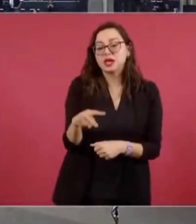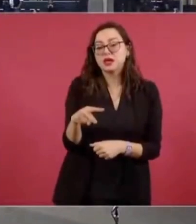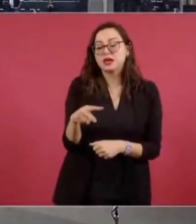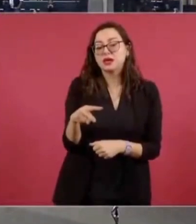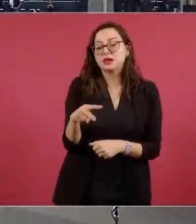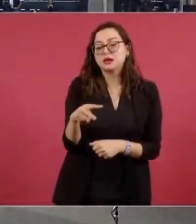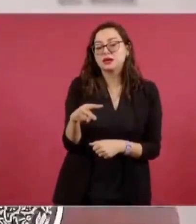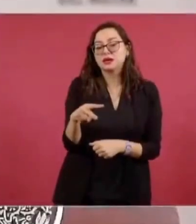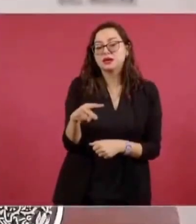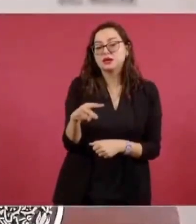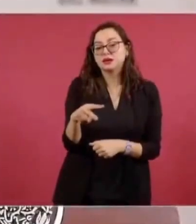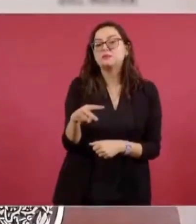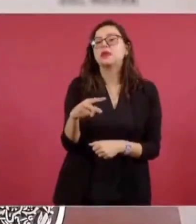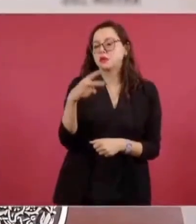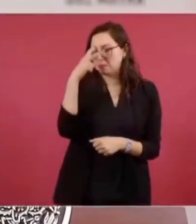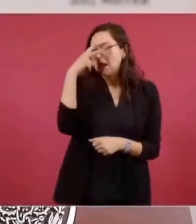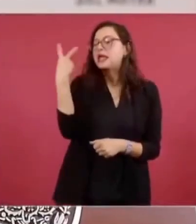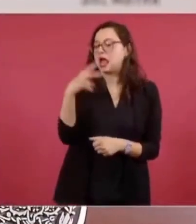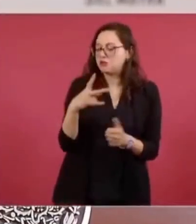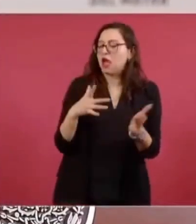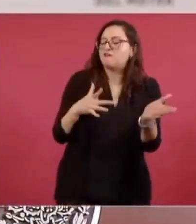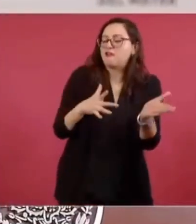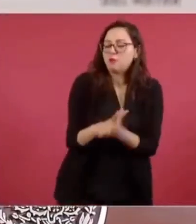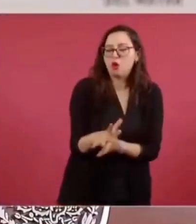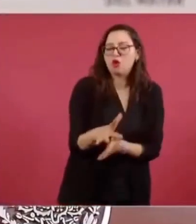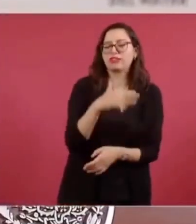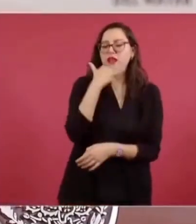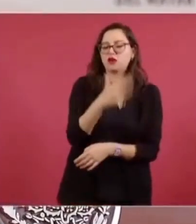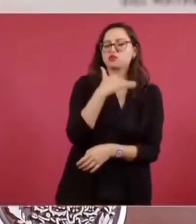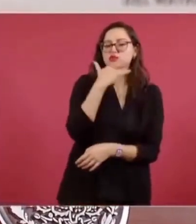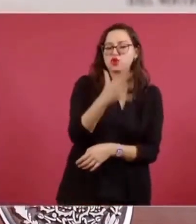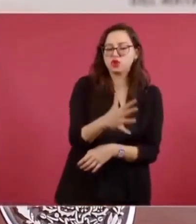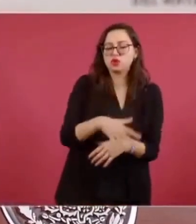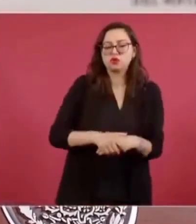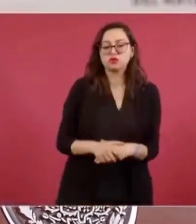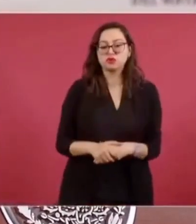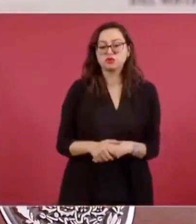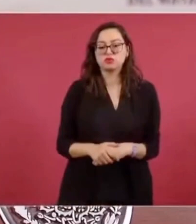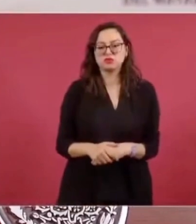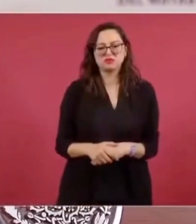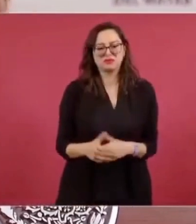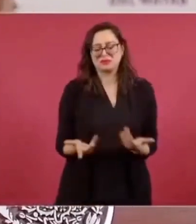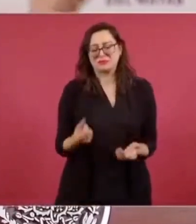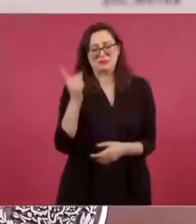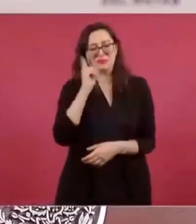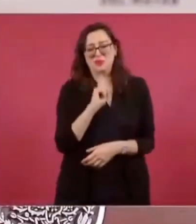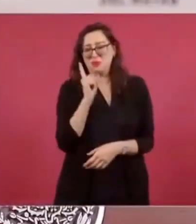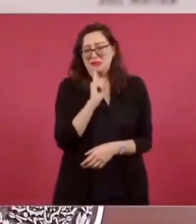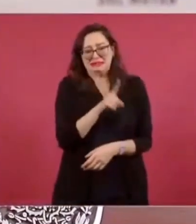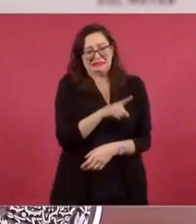A favor de la corrupción. A favor de la corrupción. La que es penosísimo, ¿no? Pero